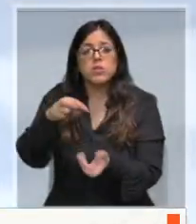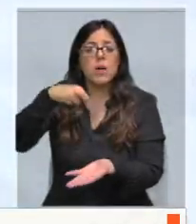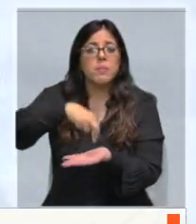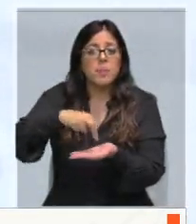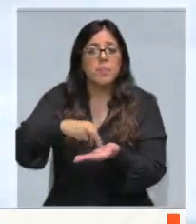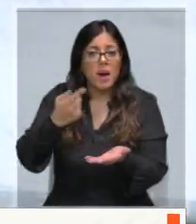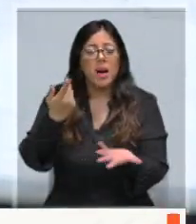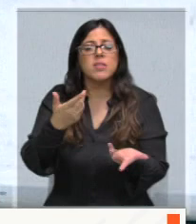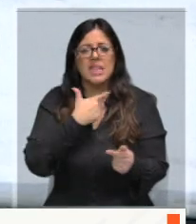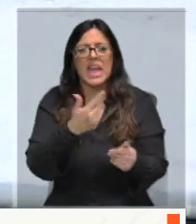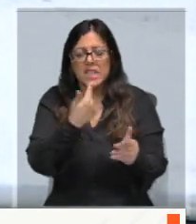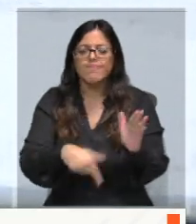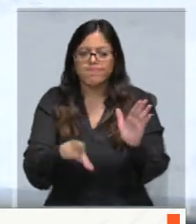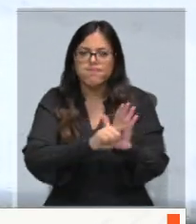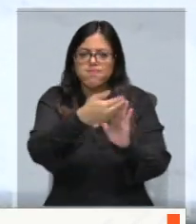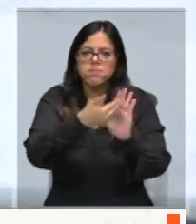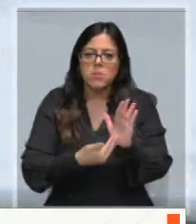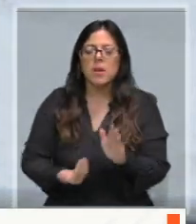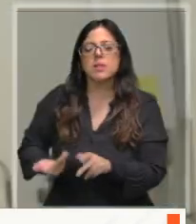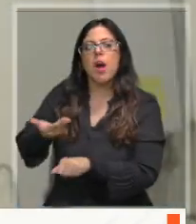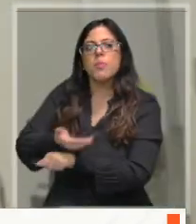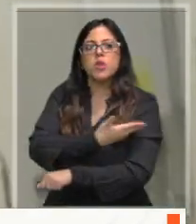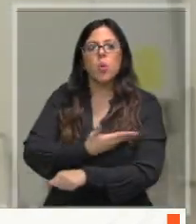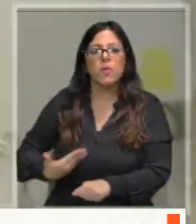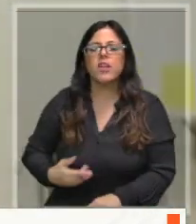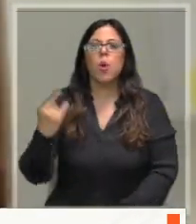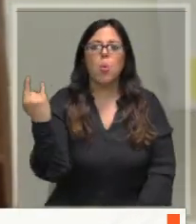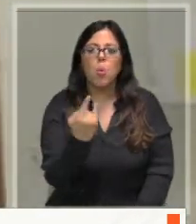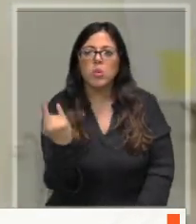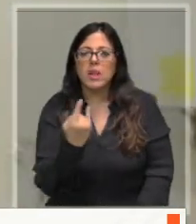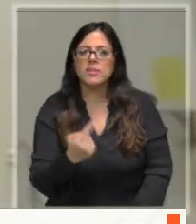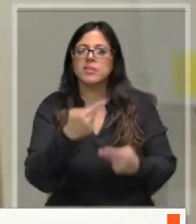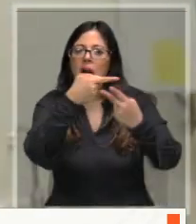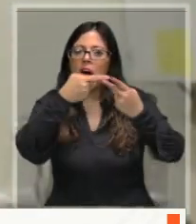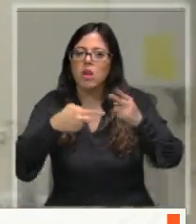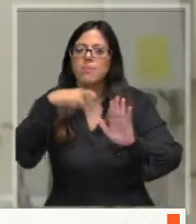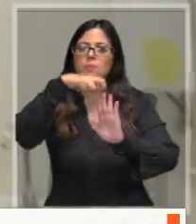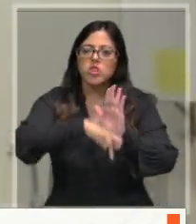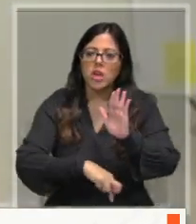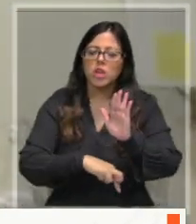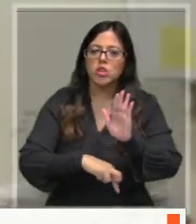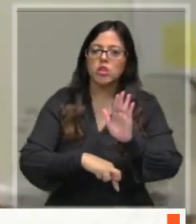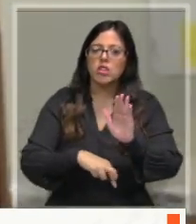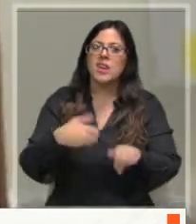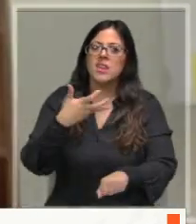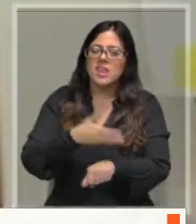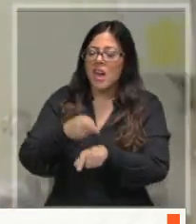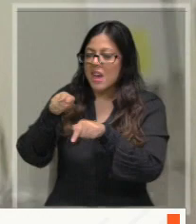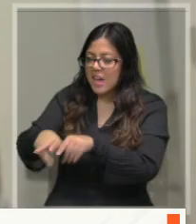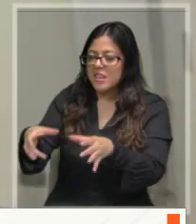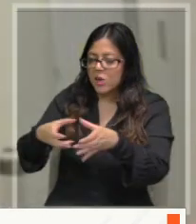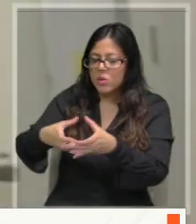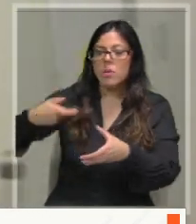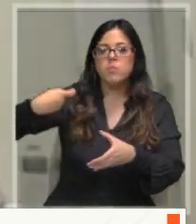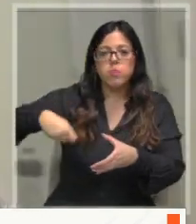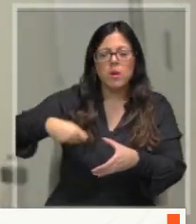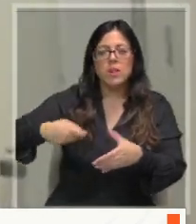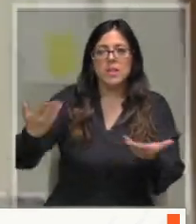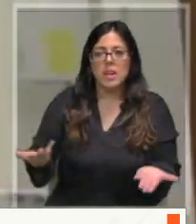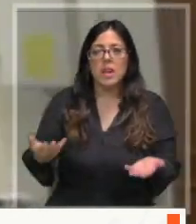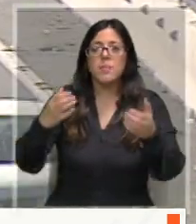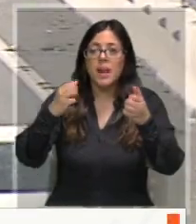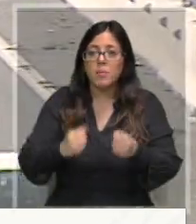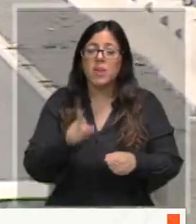por legislar. Estamos pidiendo al gobierno que ponga urgencia a dos proyectos que tenemos en el Senado para poder